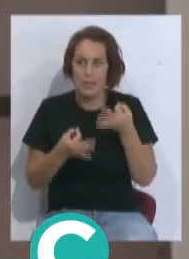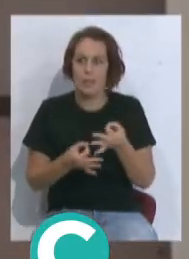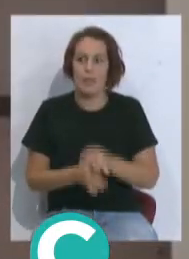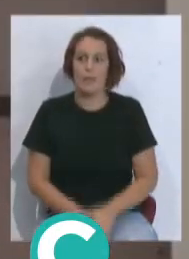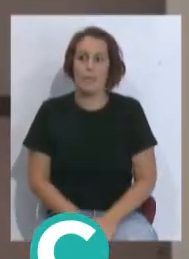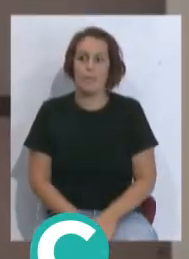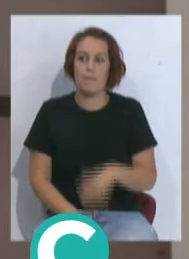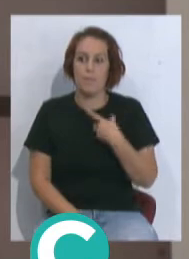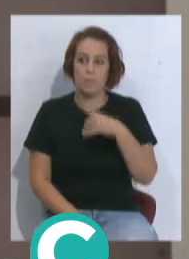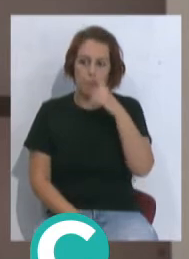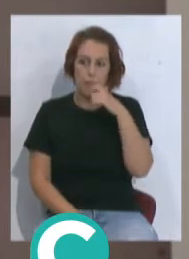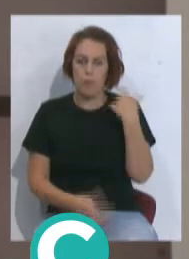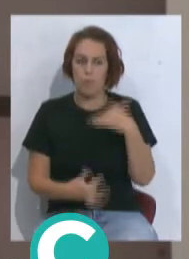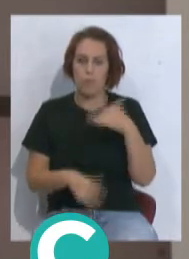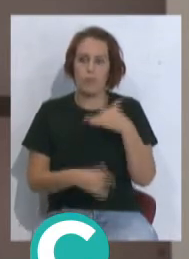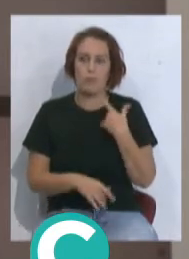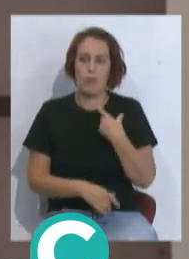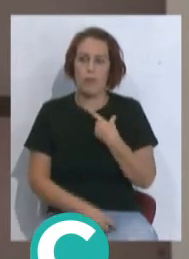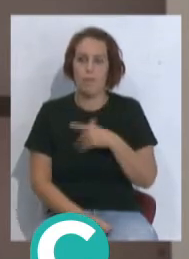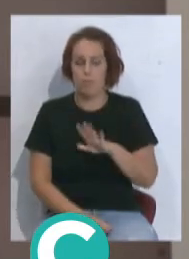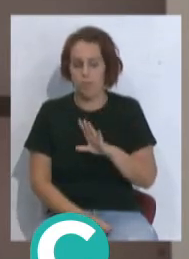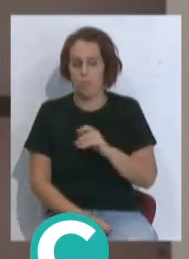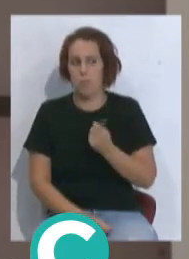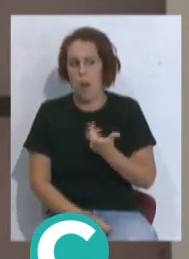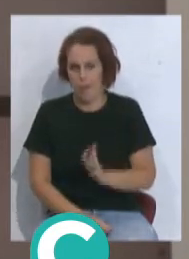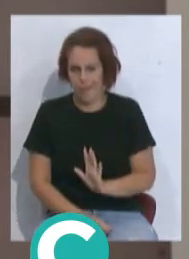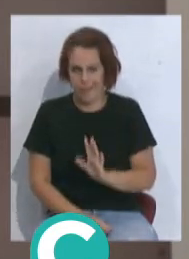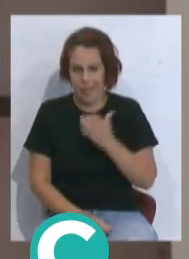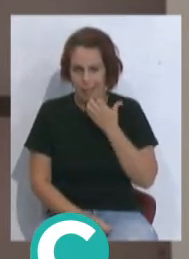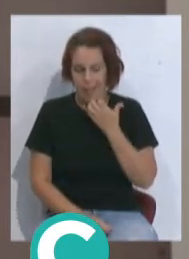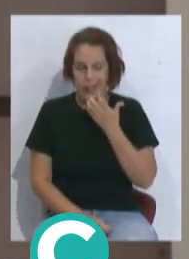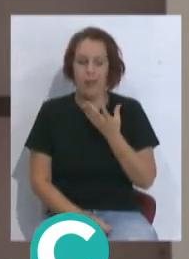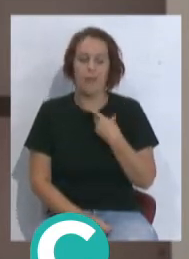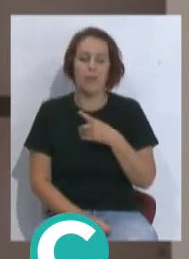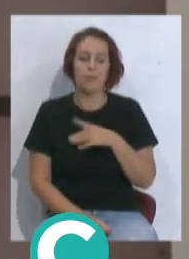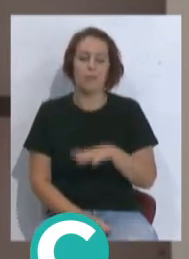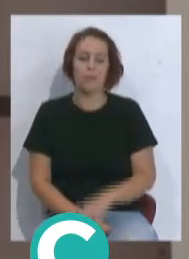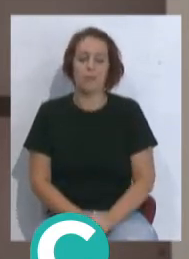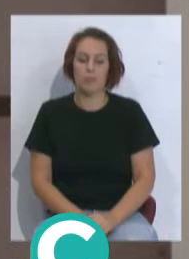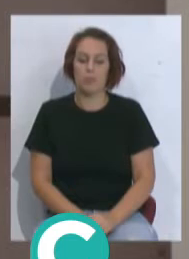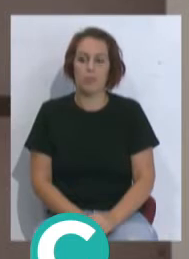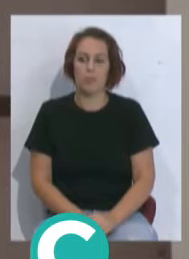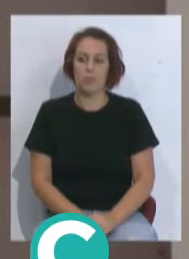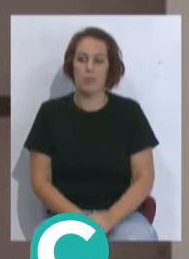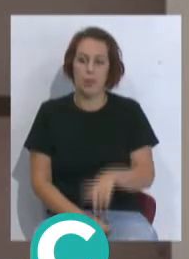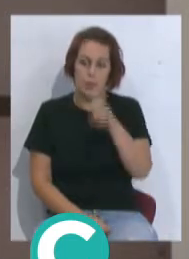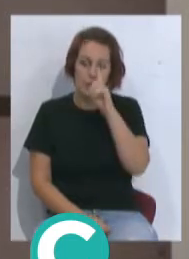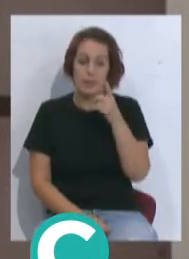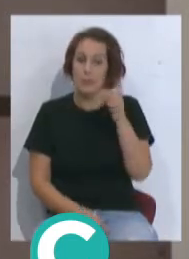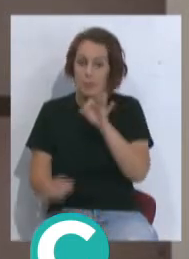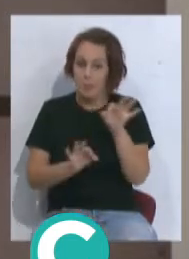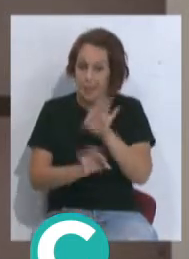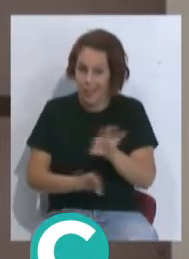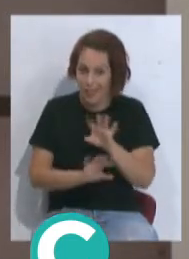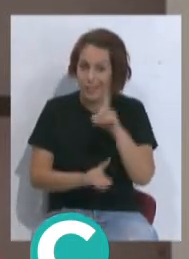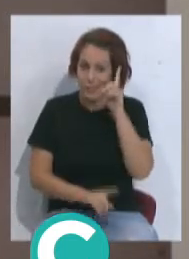ahí. Sí. Pues, unos cuantos. ¿Tú la calculas? Una mijita, ¿no? Una mijita, no sé. Desde. No te sé decir. ¿Te pilla o no te la preparas? Era 2000,